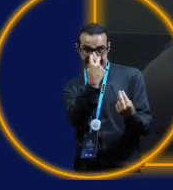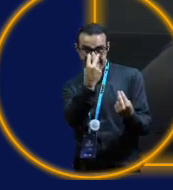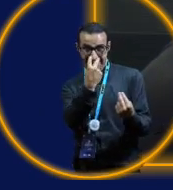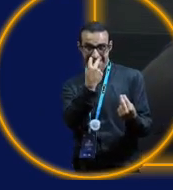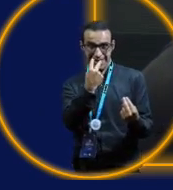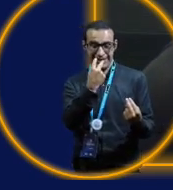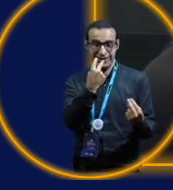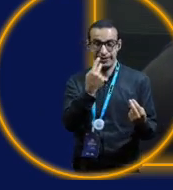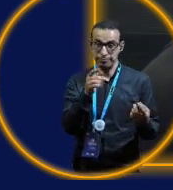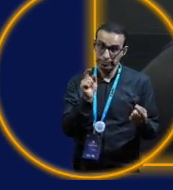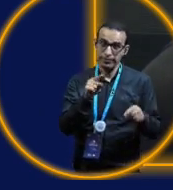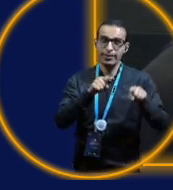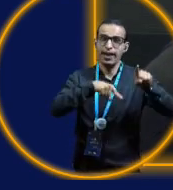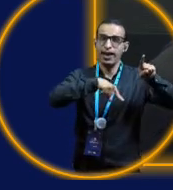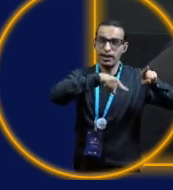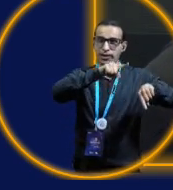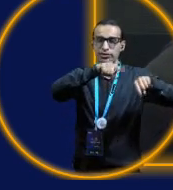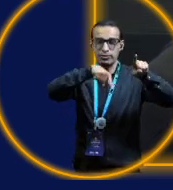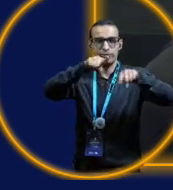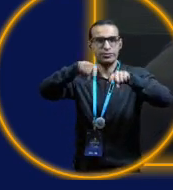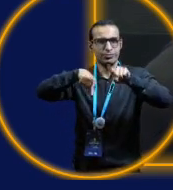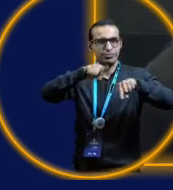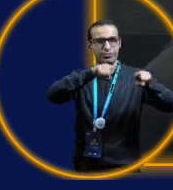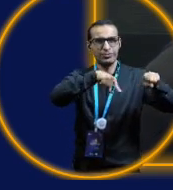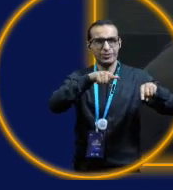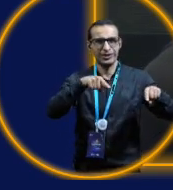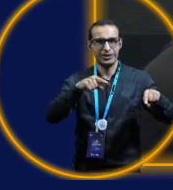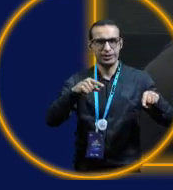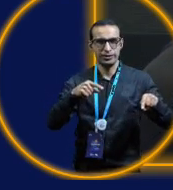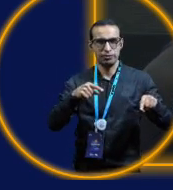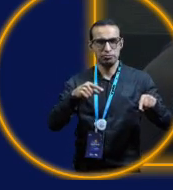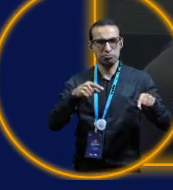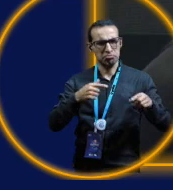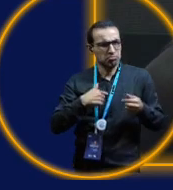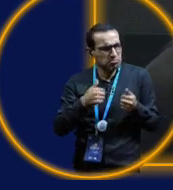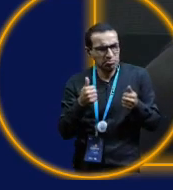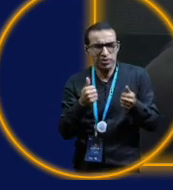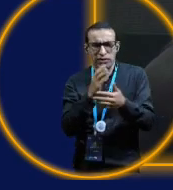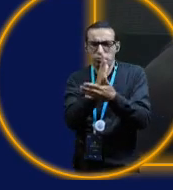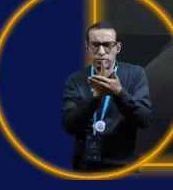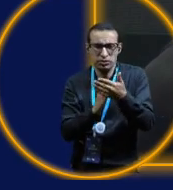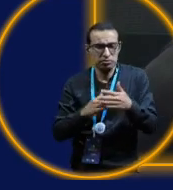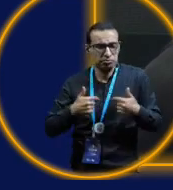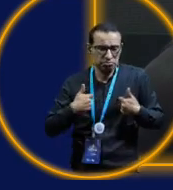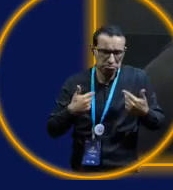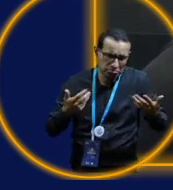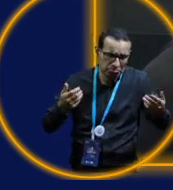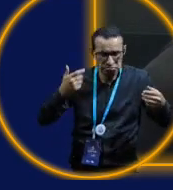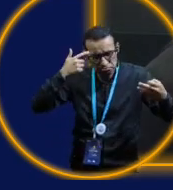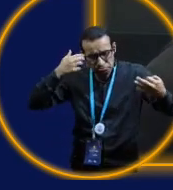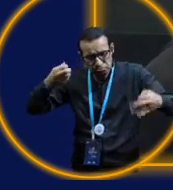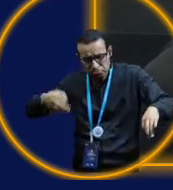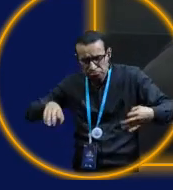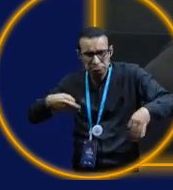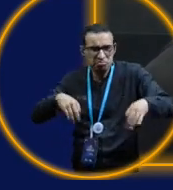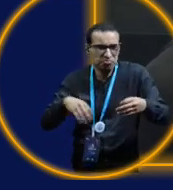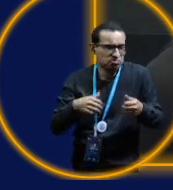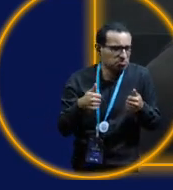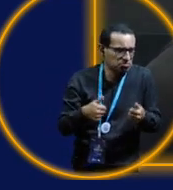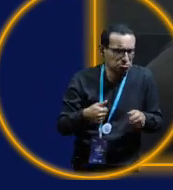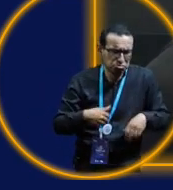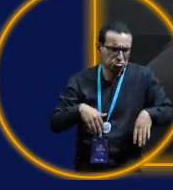Ela tiene eh unos egos muy saludables yo por ejemplo hablo liso me parece que es